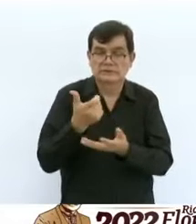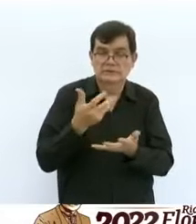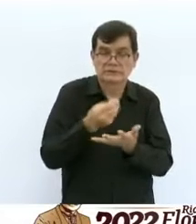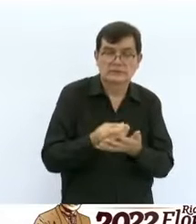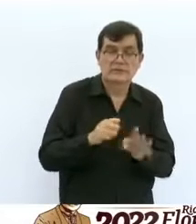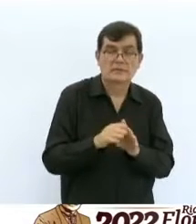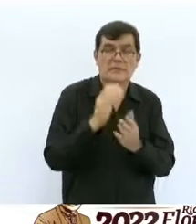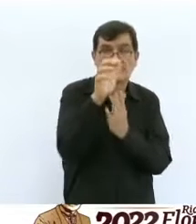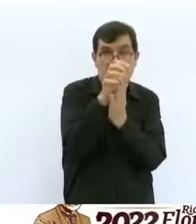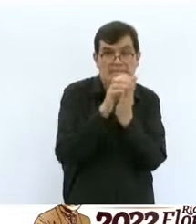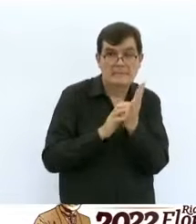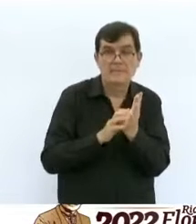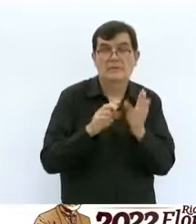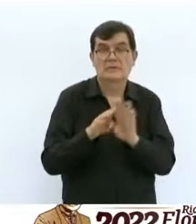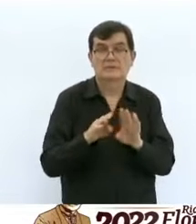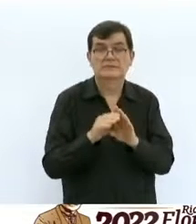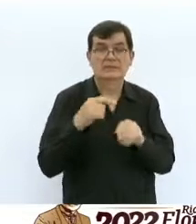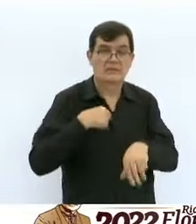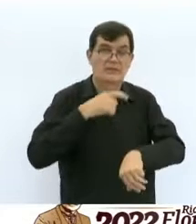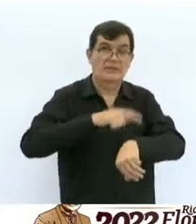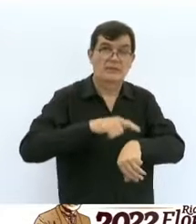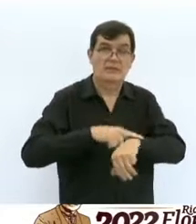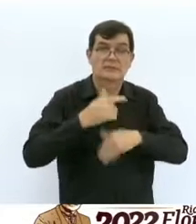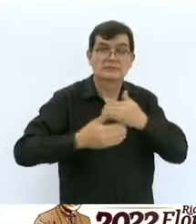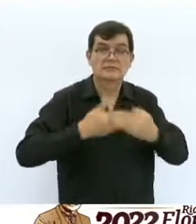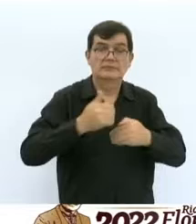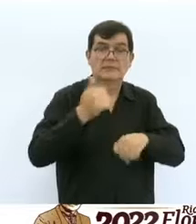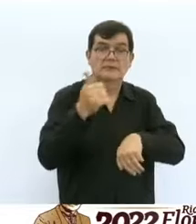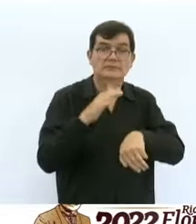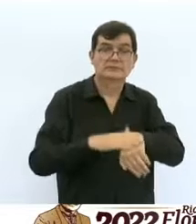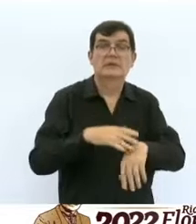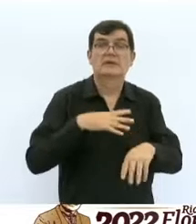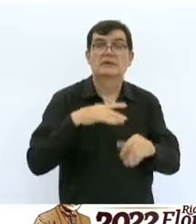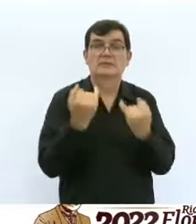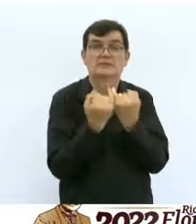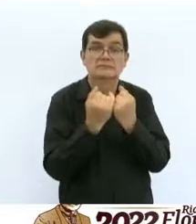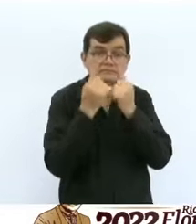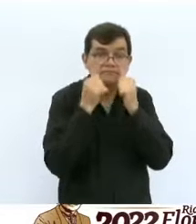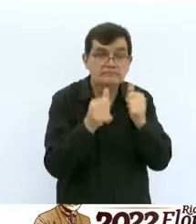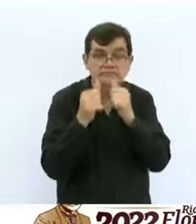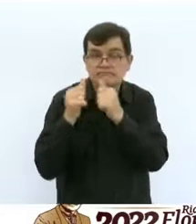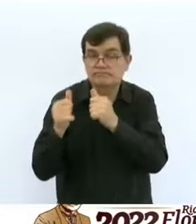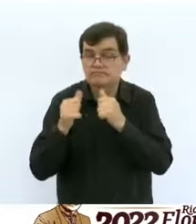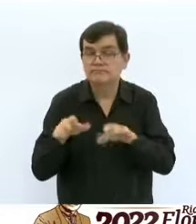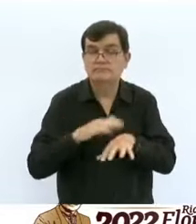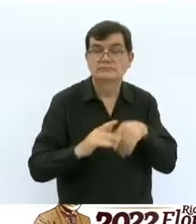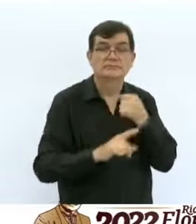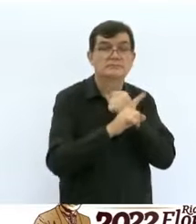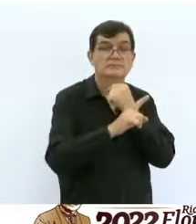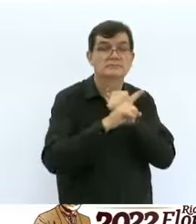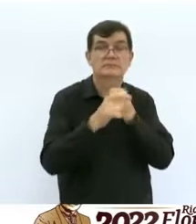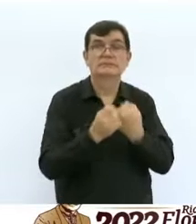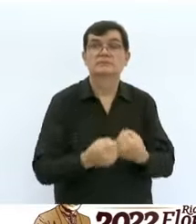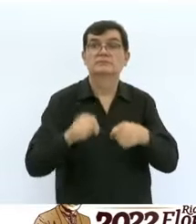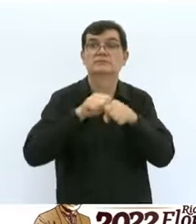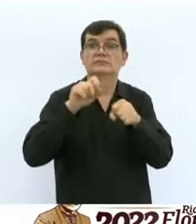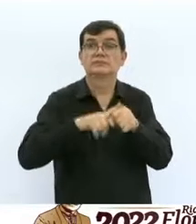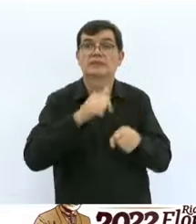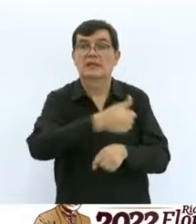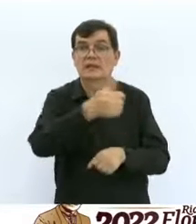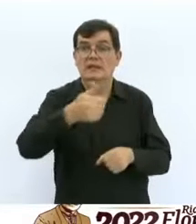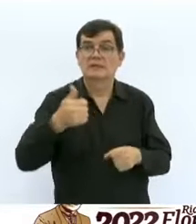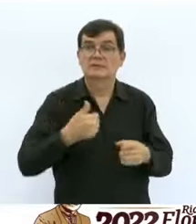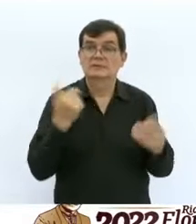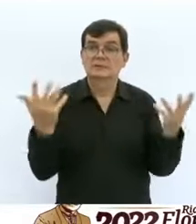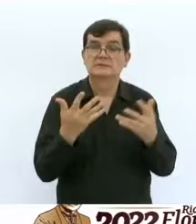minimice se minimice el tiempo de los procesos administrativos atender oportunamente las problemáticas sociales que lo está